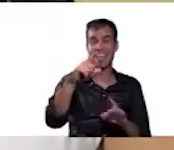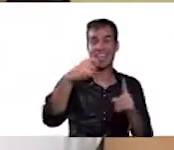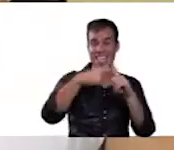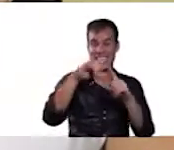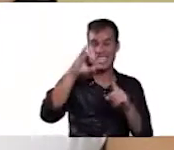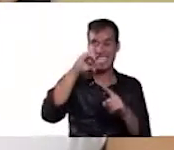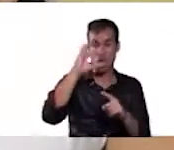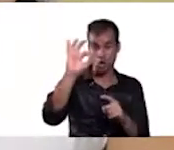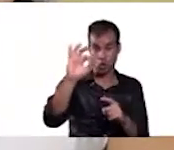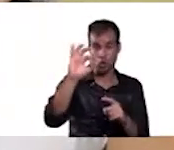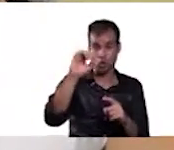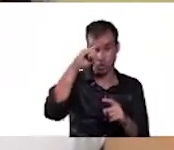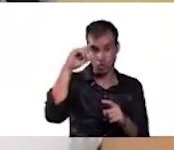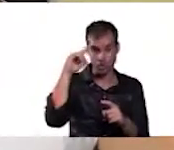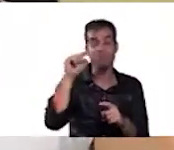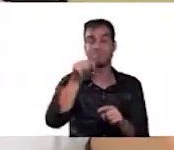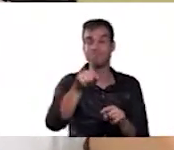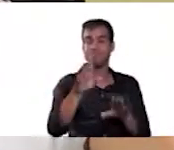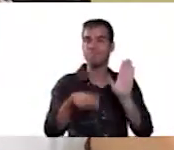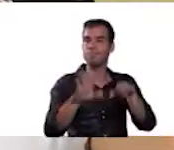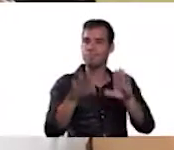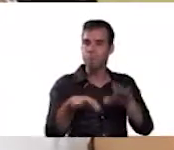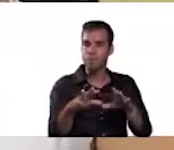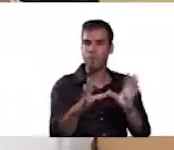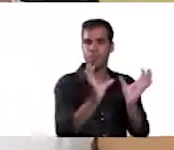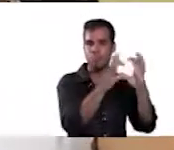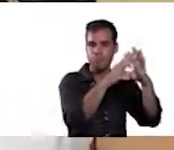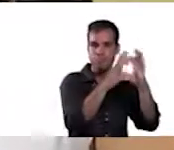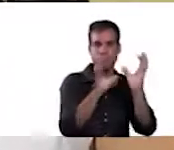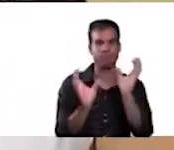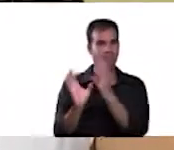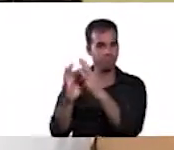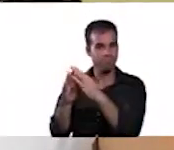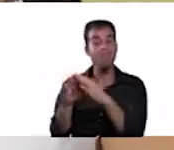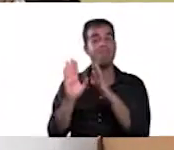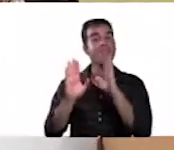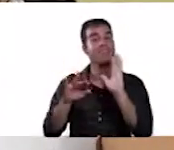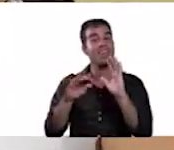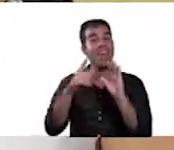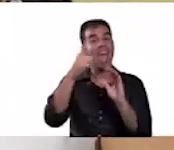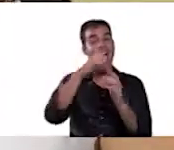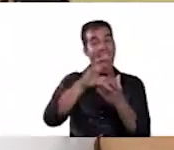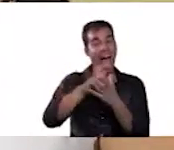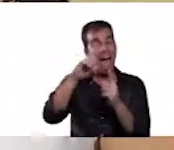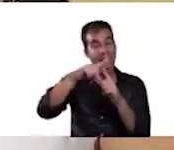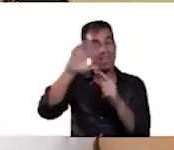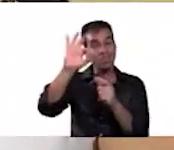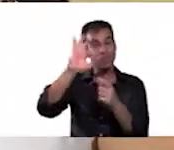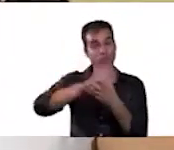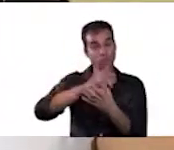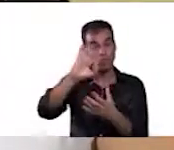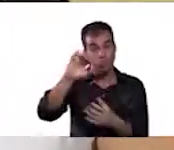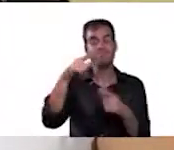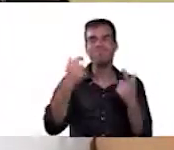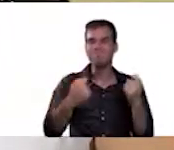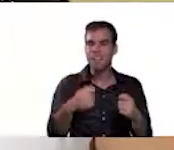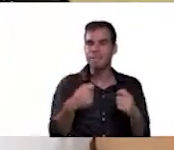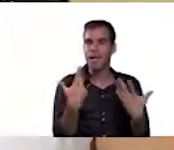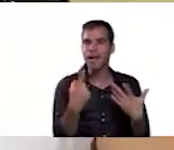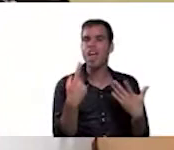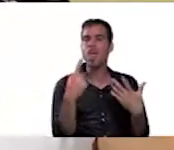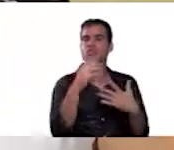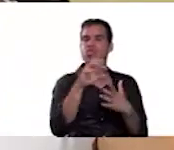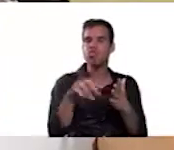a partir de una determinada cantidad de átomos de carbono hay que indicar la posición de donde se encuentra